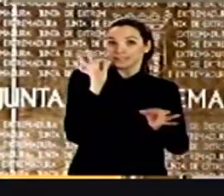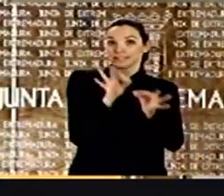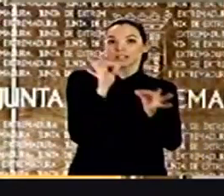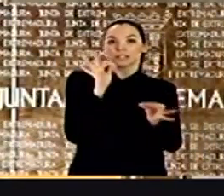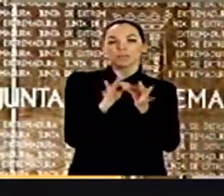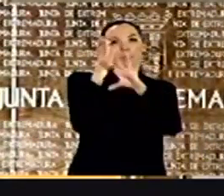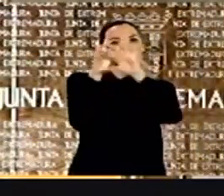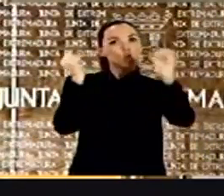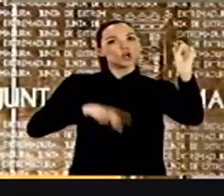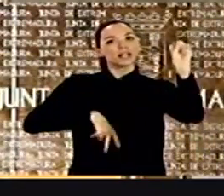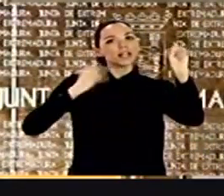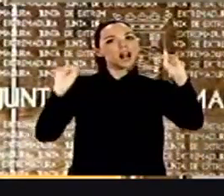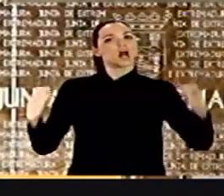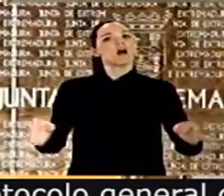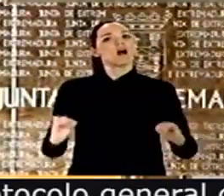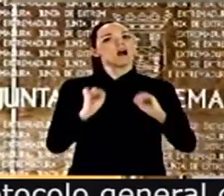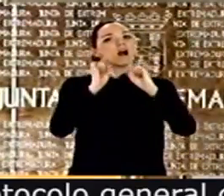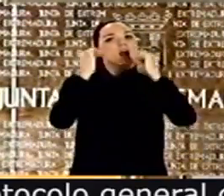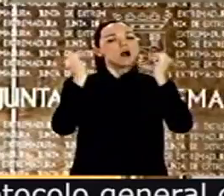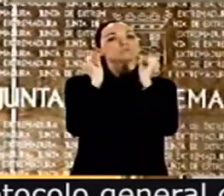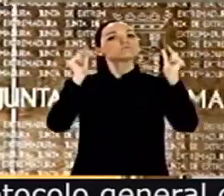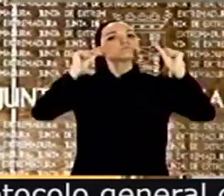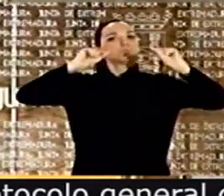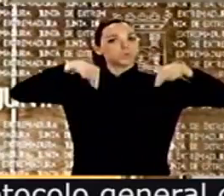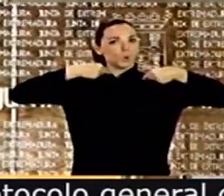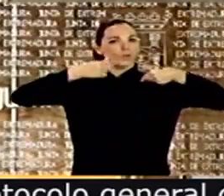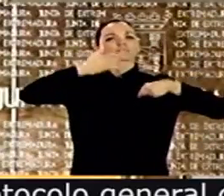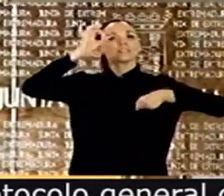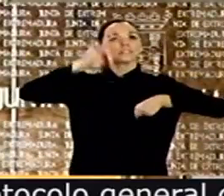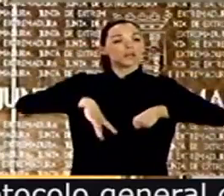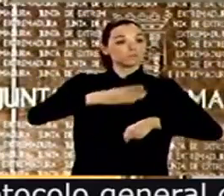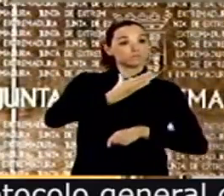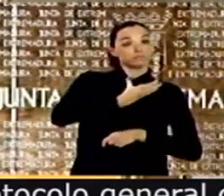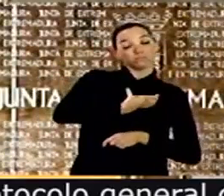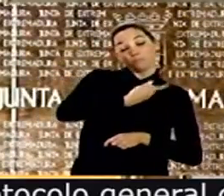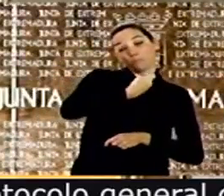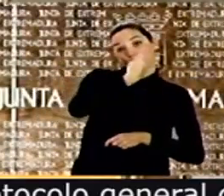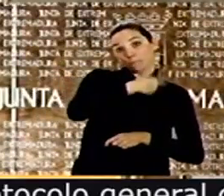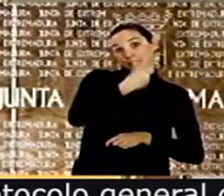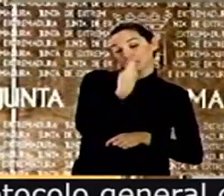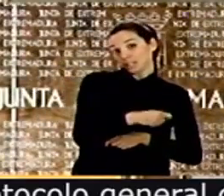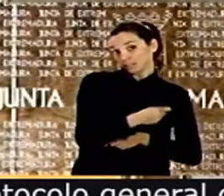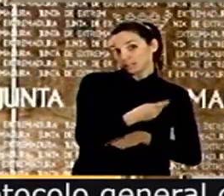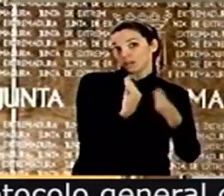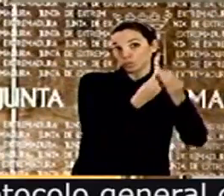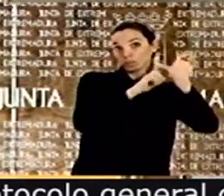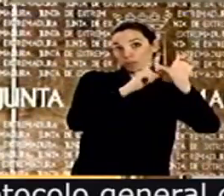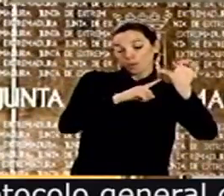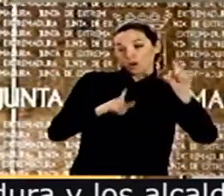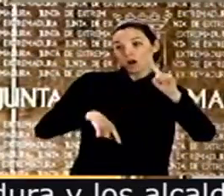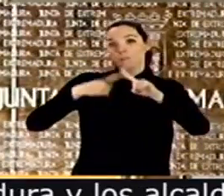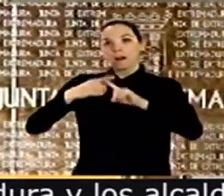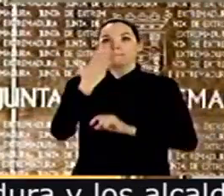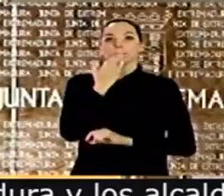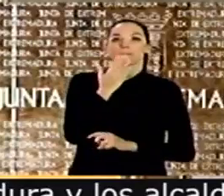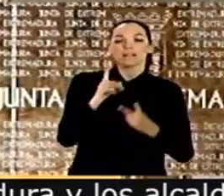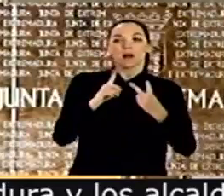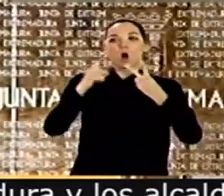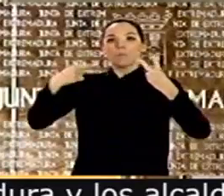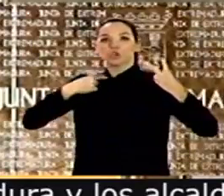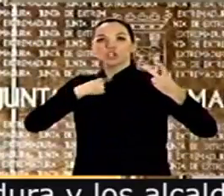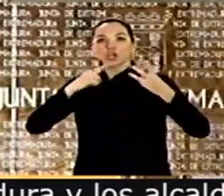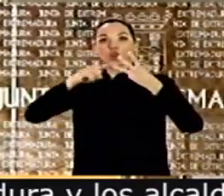General de Actuación entre el presidente de la Junta de Extremadura y los alcaldes de las localidades de Mérida, Montijo y también